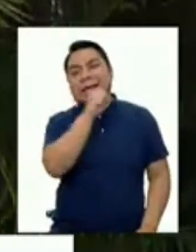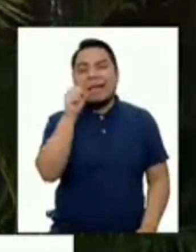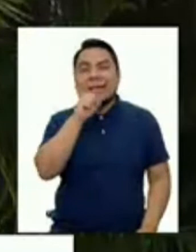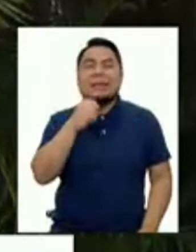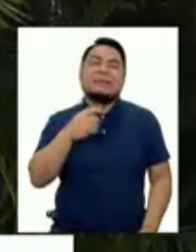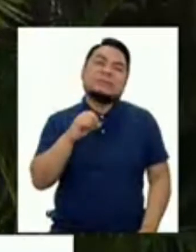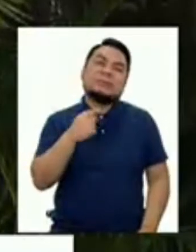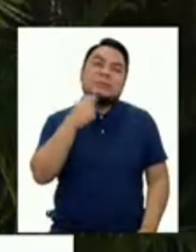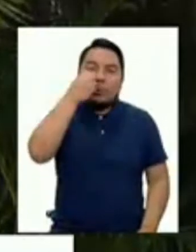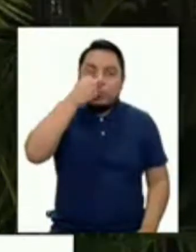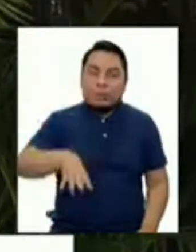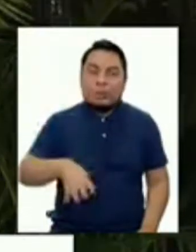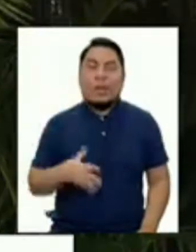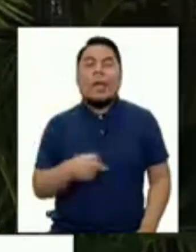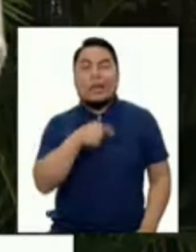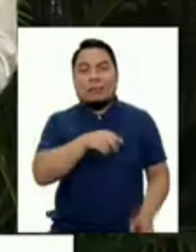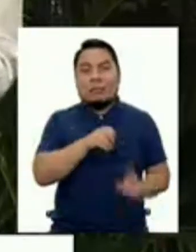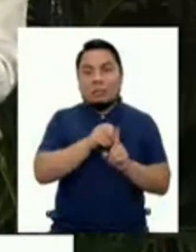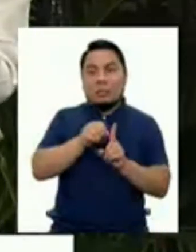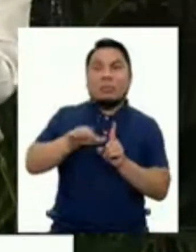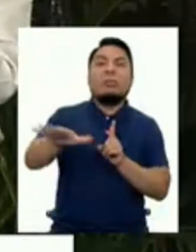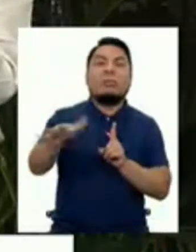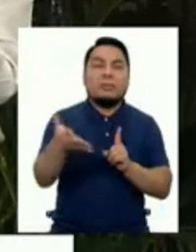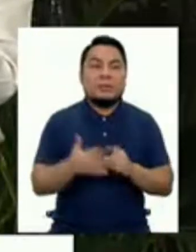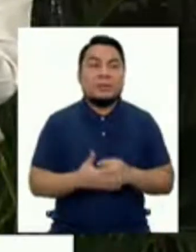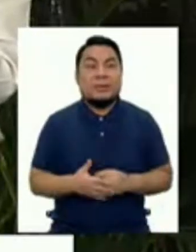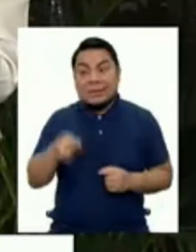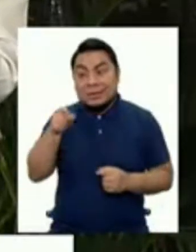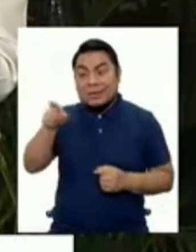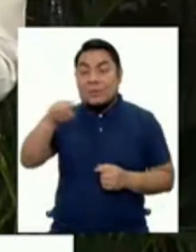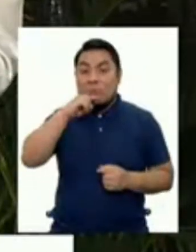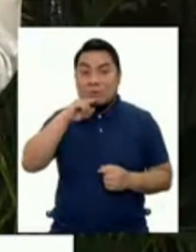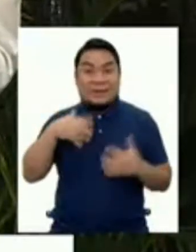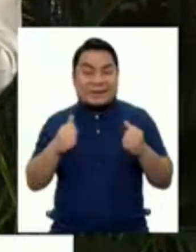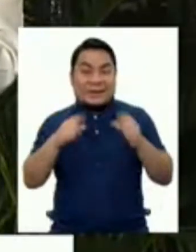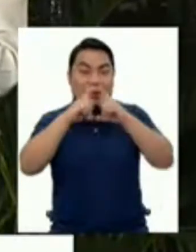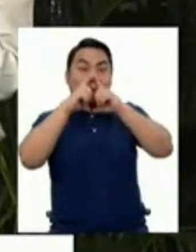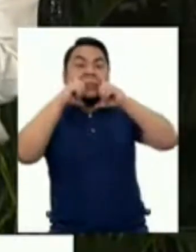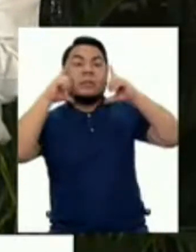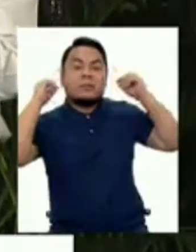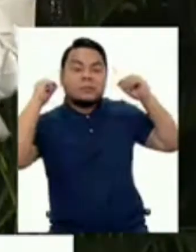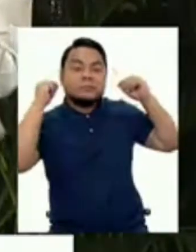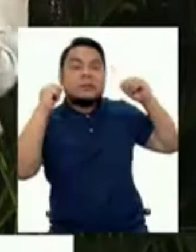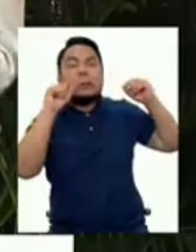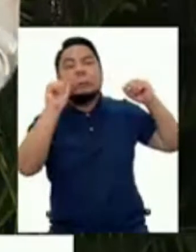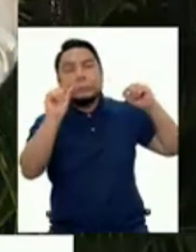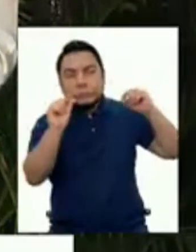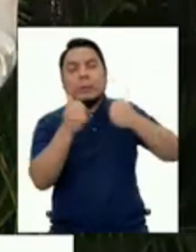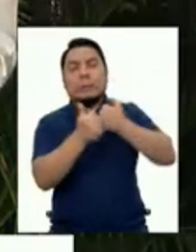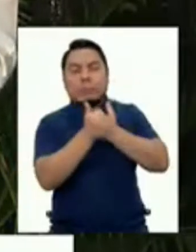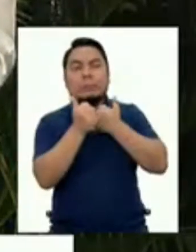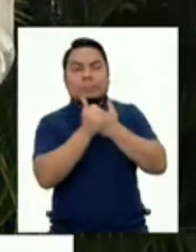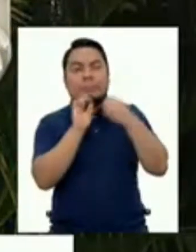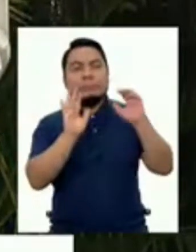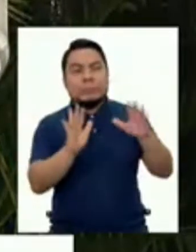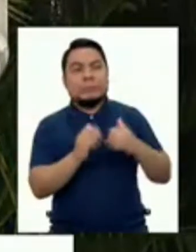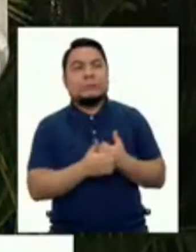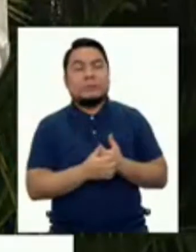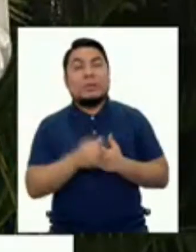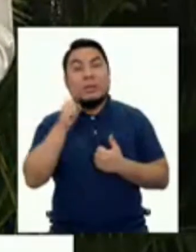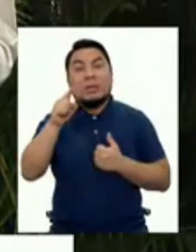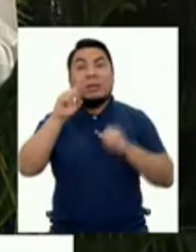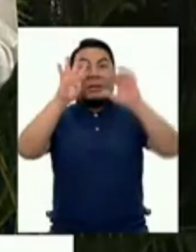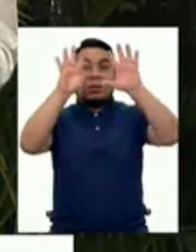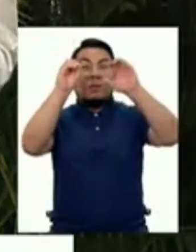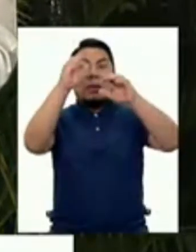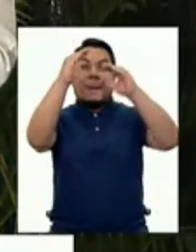está irradiando el virus. Y entonces, por más que tenga mascarilla, baja su protección, mejora su protección del